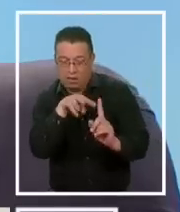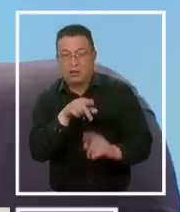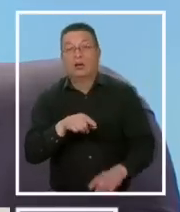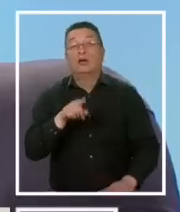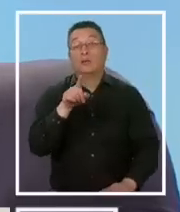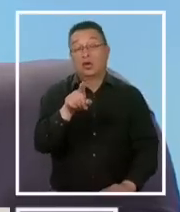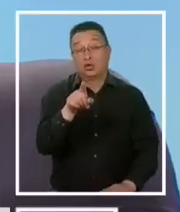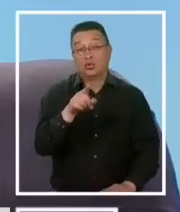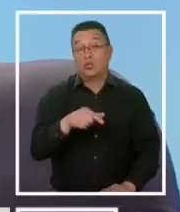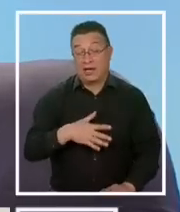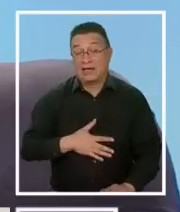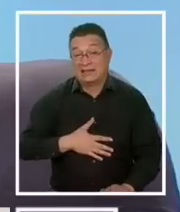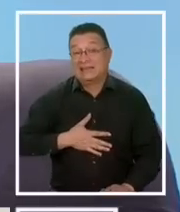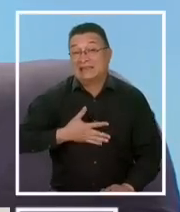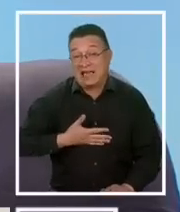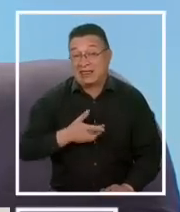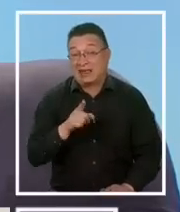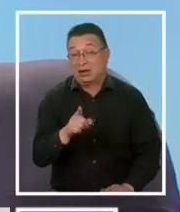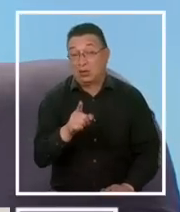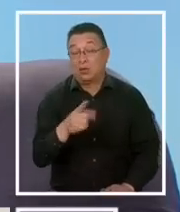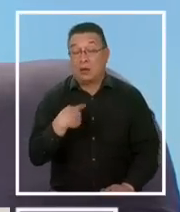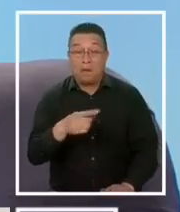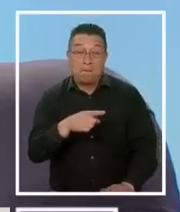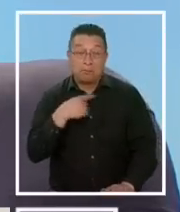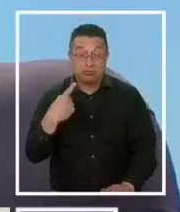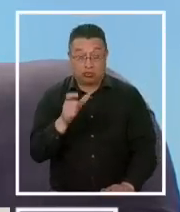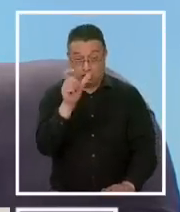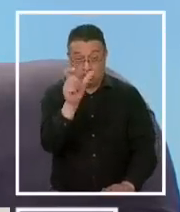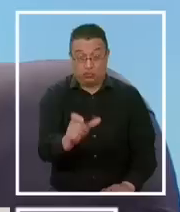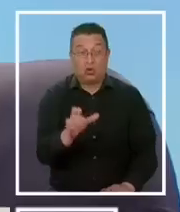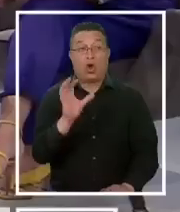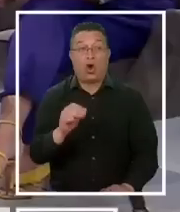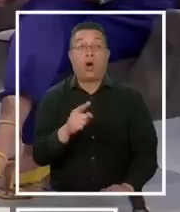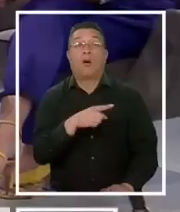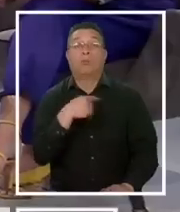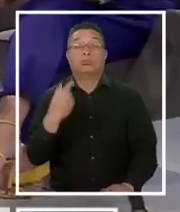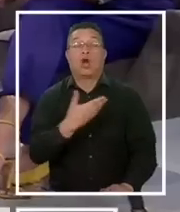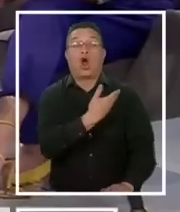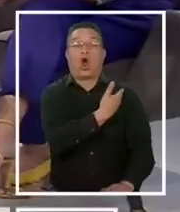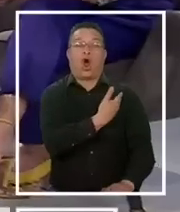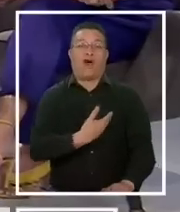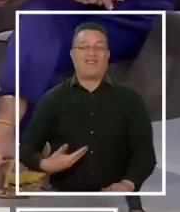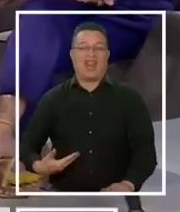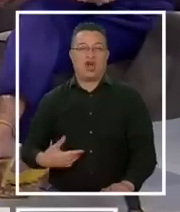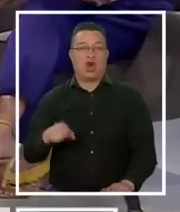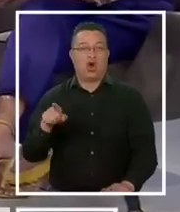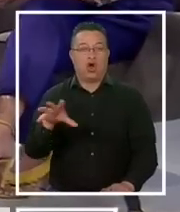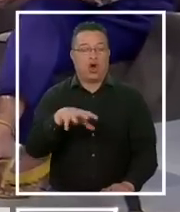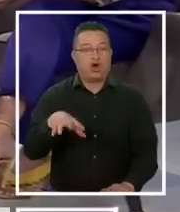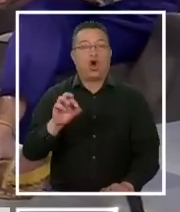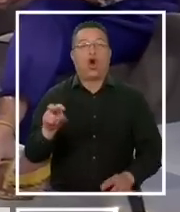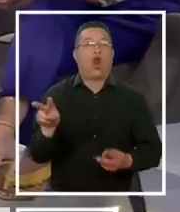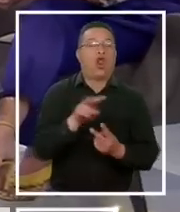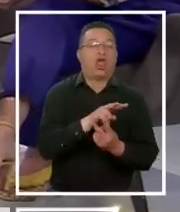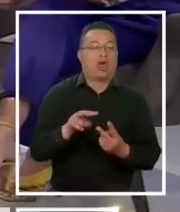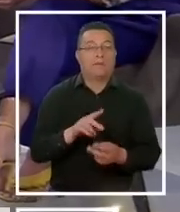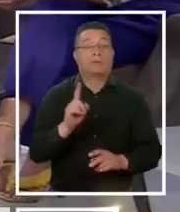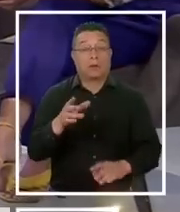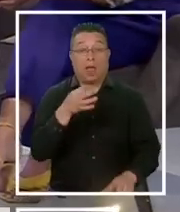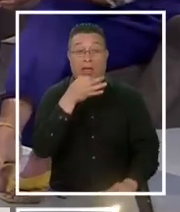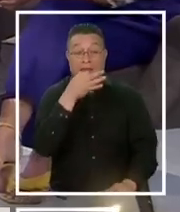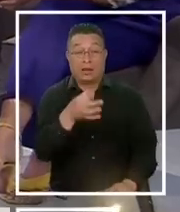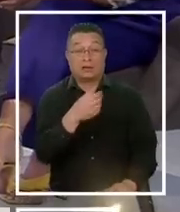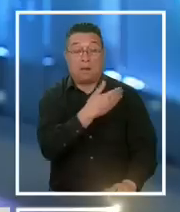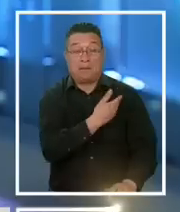fiscal usted siente que fue una derrota suya o una derrota del gobierno o de ambos mire como dijo el presidente